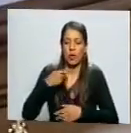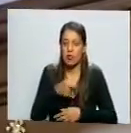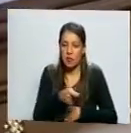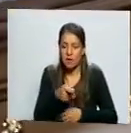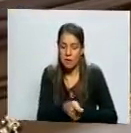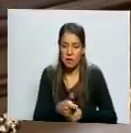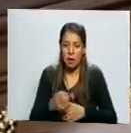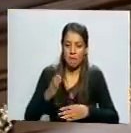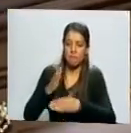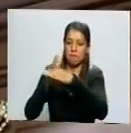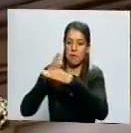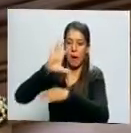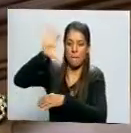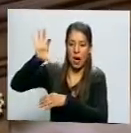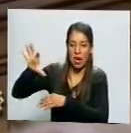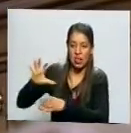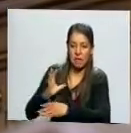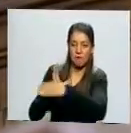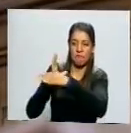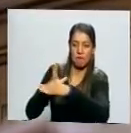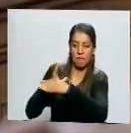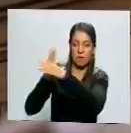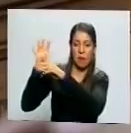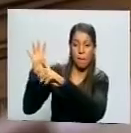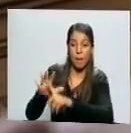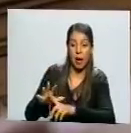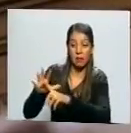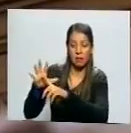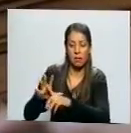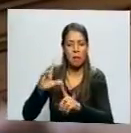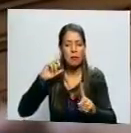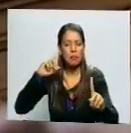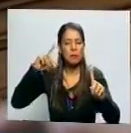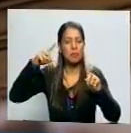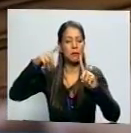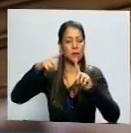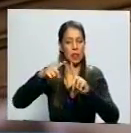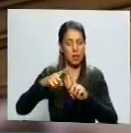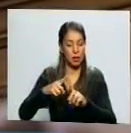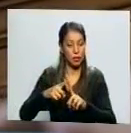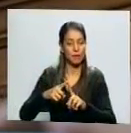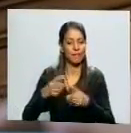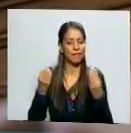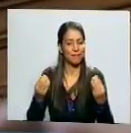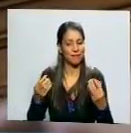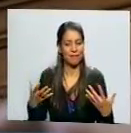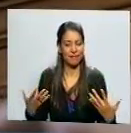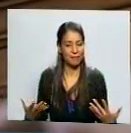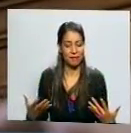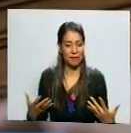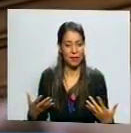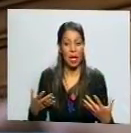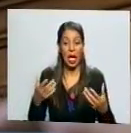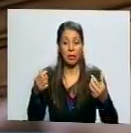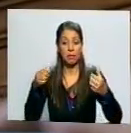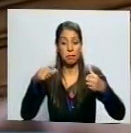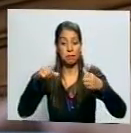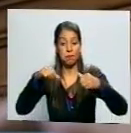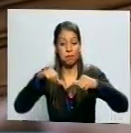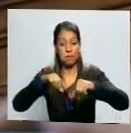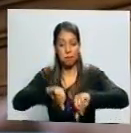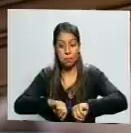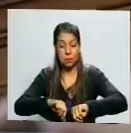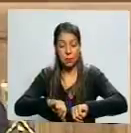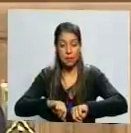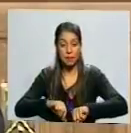del bloqueo económico, teniendo como espíritu, propósito y razón quebrarle, por un